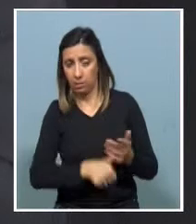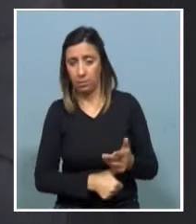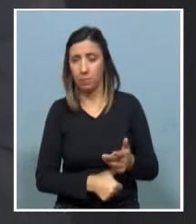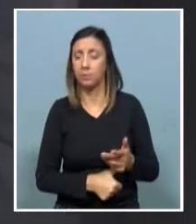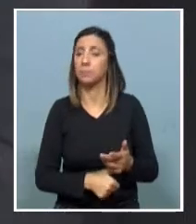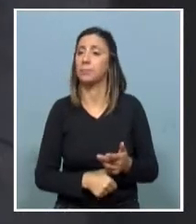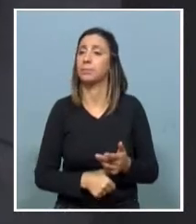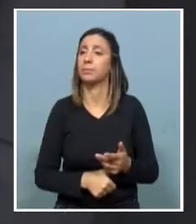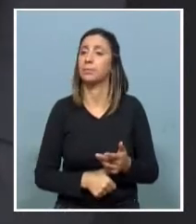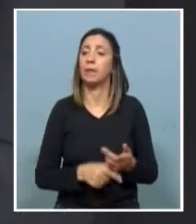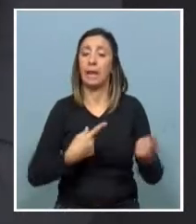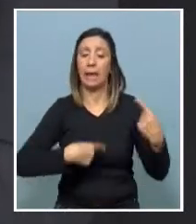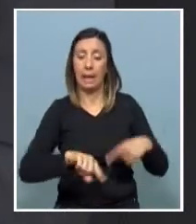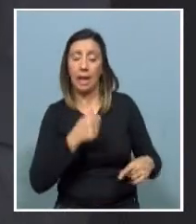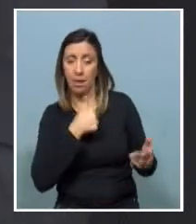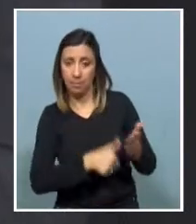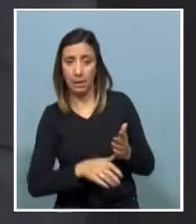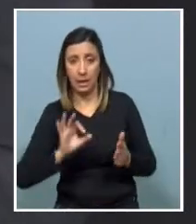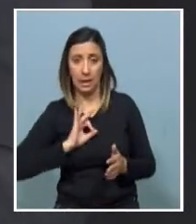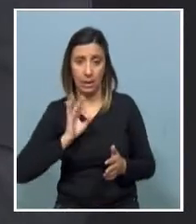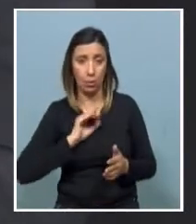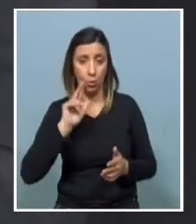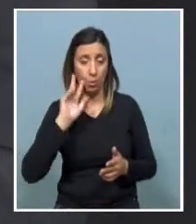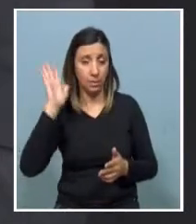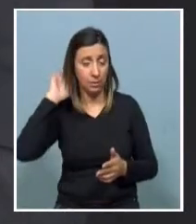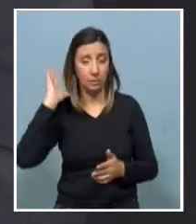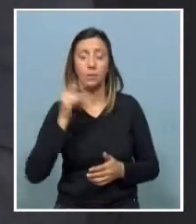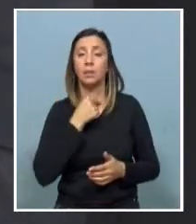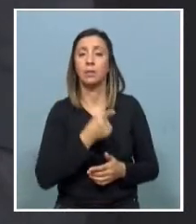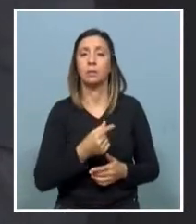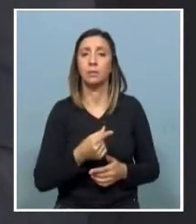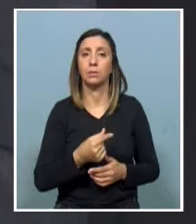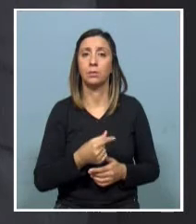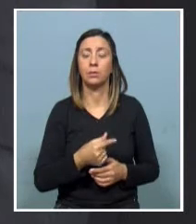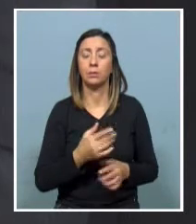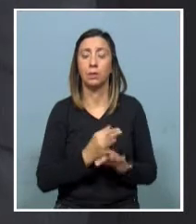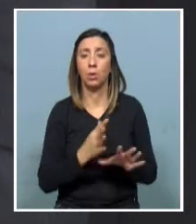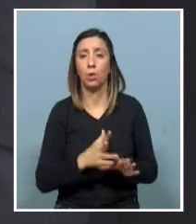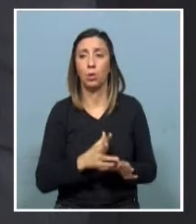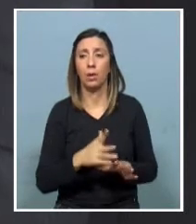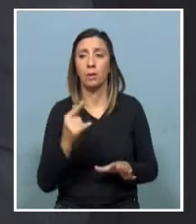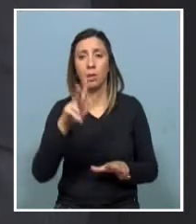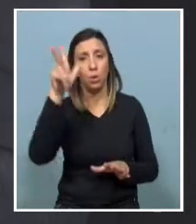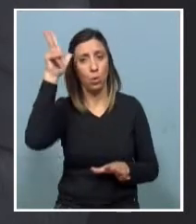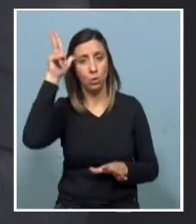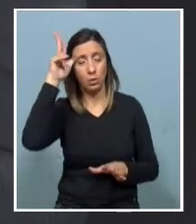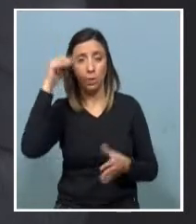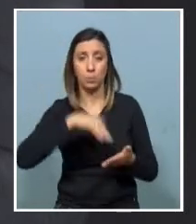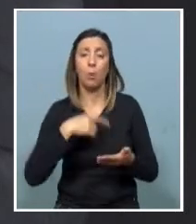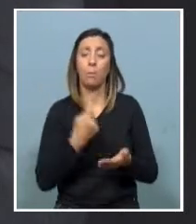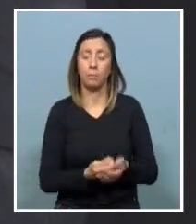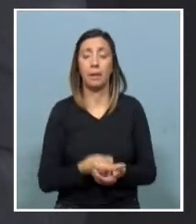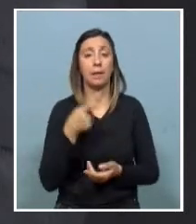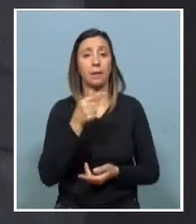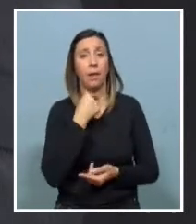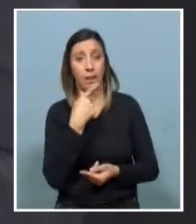en la provincia, y el canje de estampillas para el año 16, las promociones, va a significar una inversión en educación de casi 88 millones de pesos. Eso